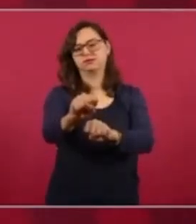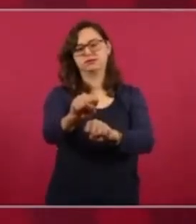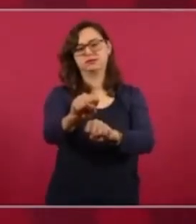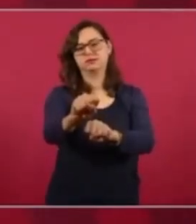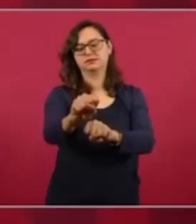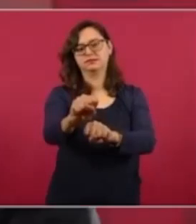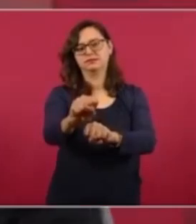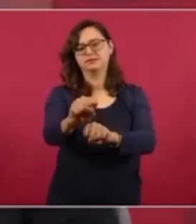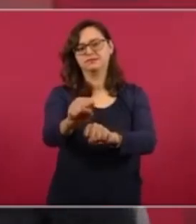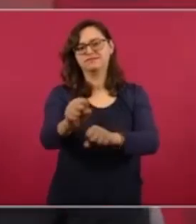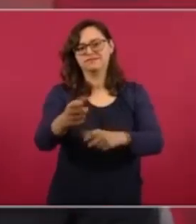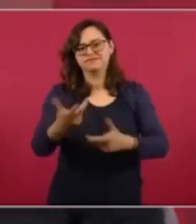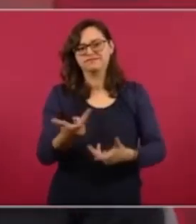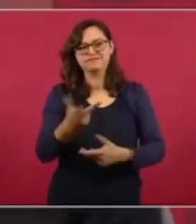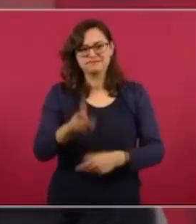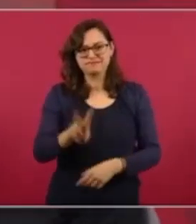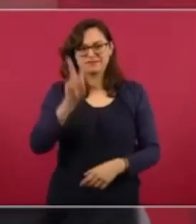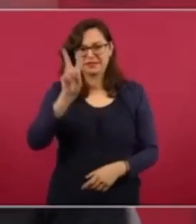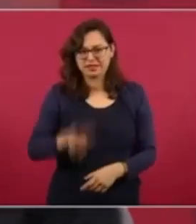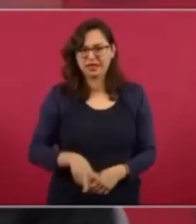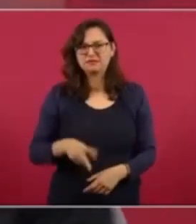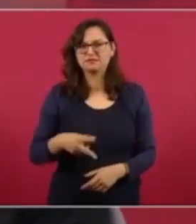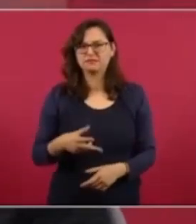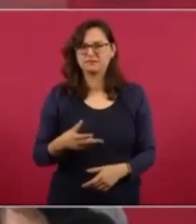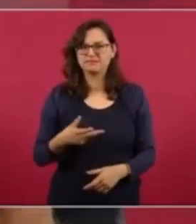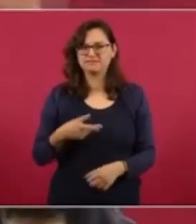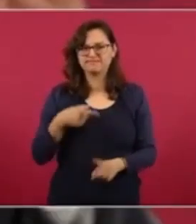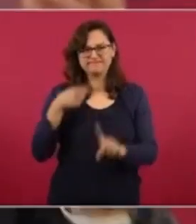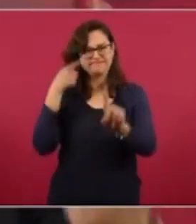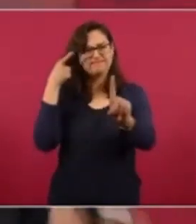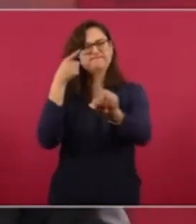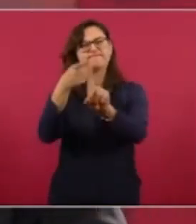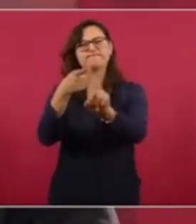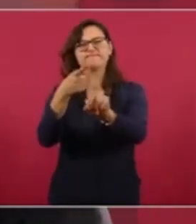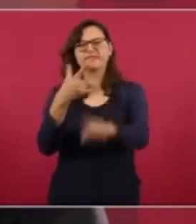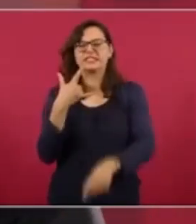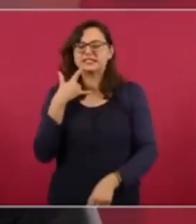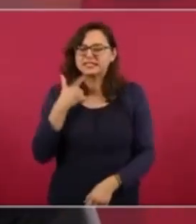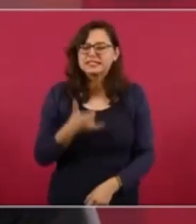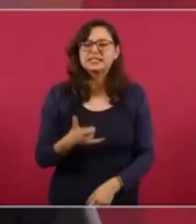que nos obligue a caminar hacia adelante,